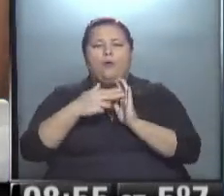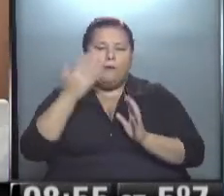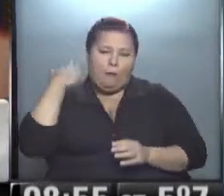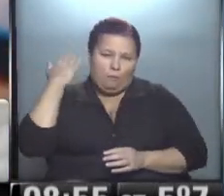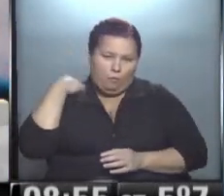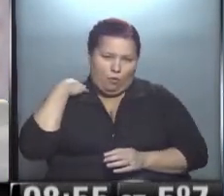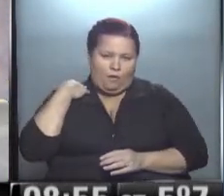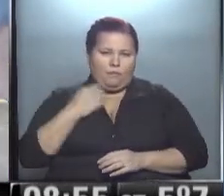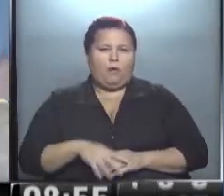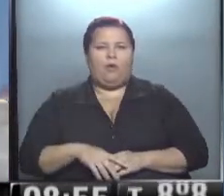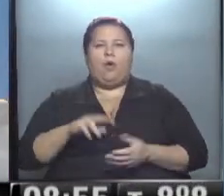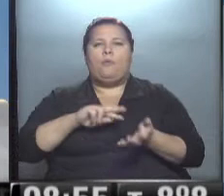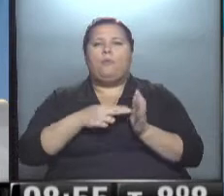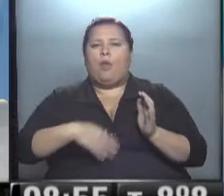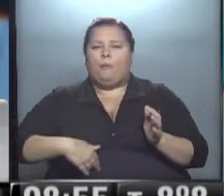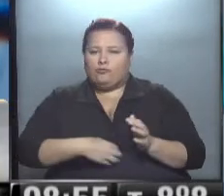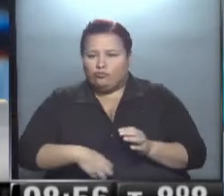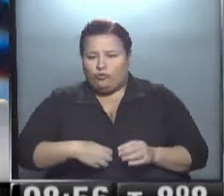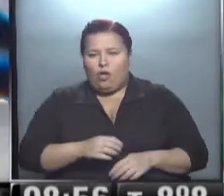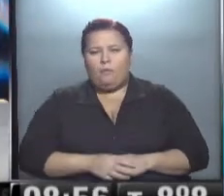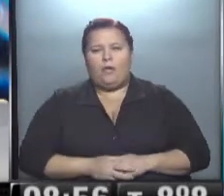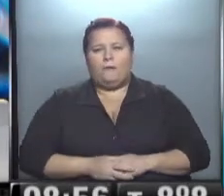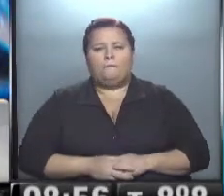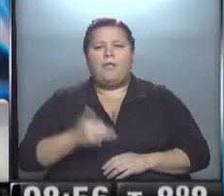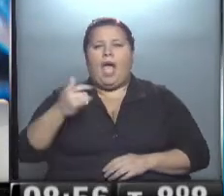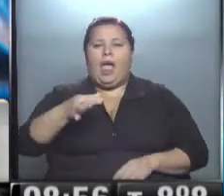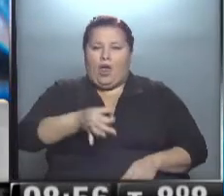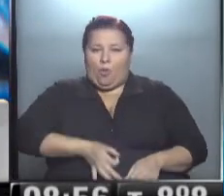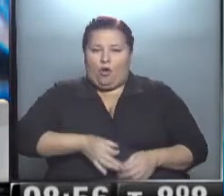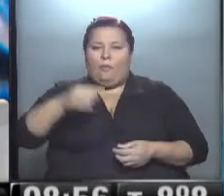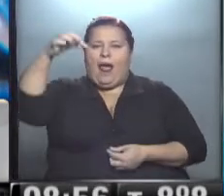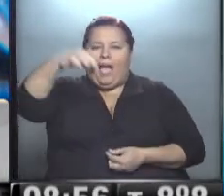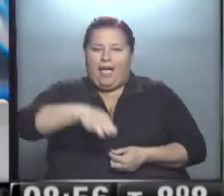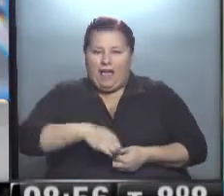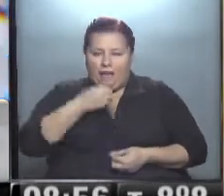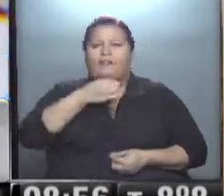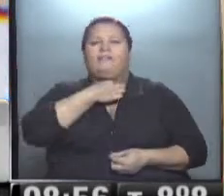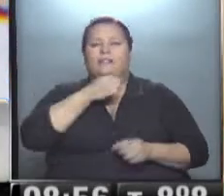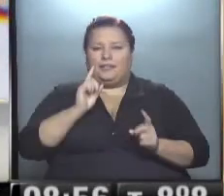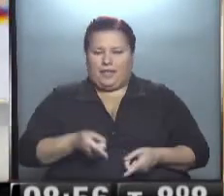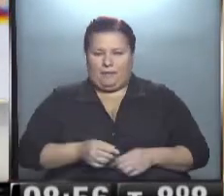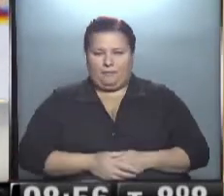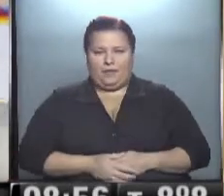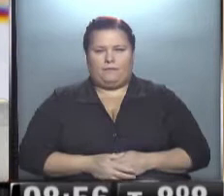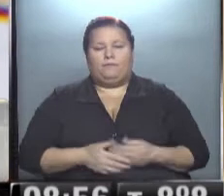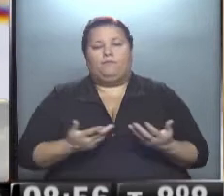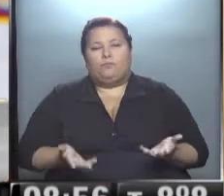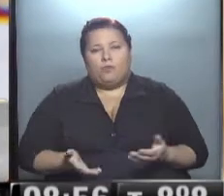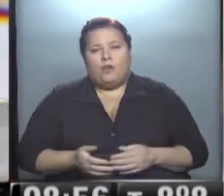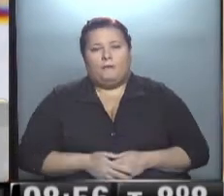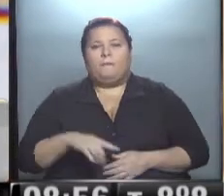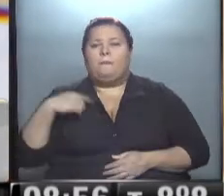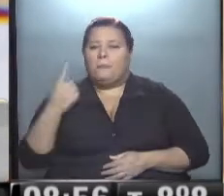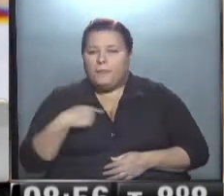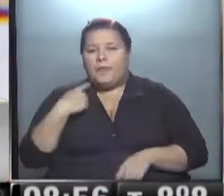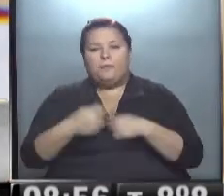pulmonares, problemas gástricos, cuenta con un botón gástrico y un tráqueo. Y bueno, si bien estamos